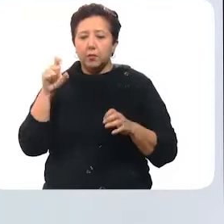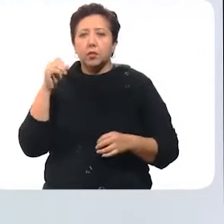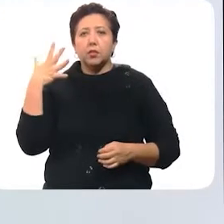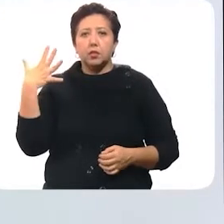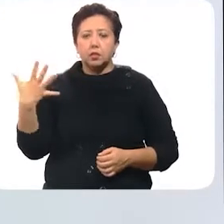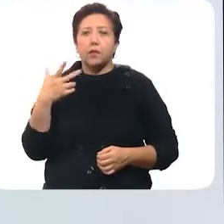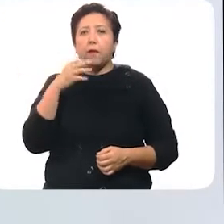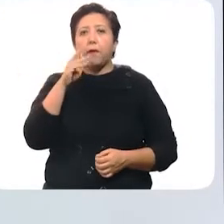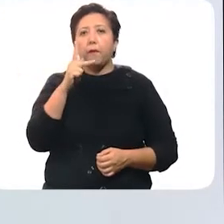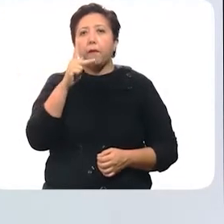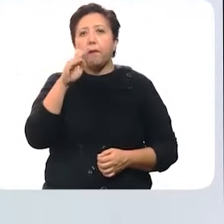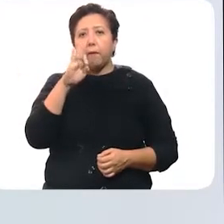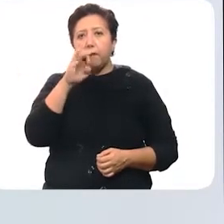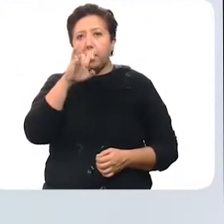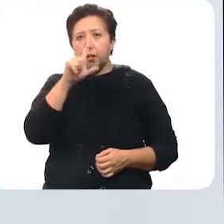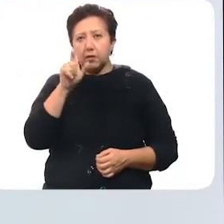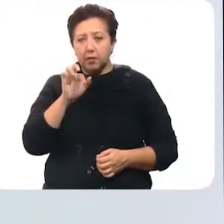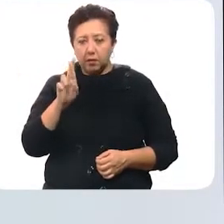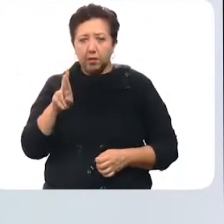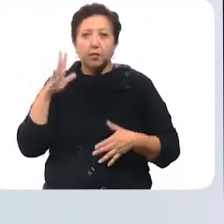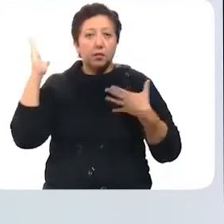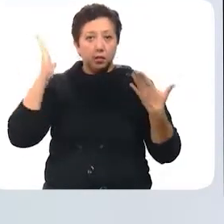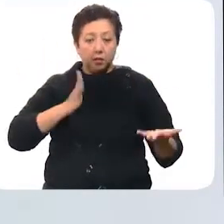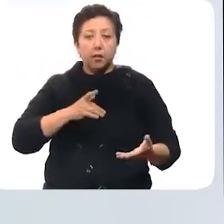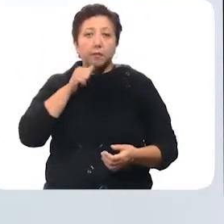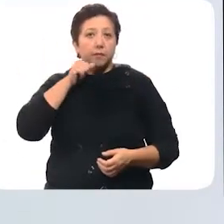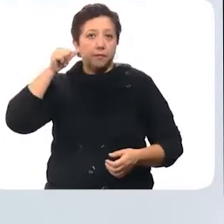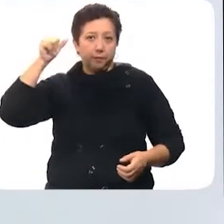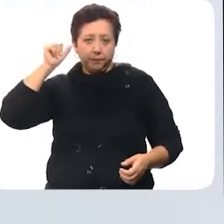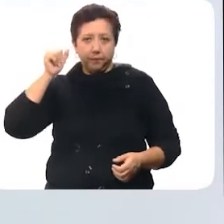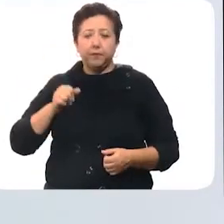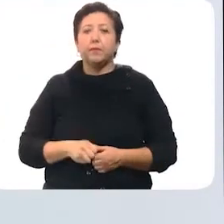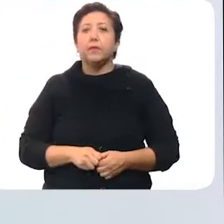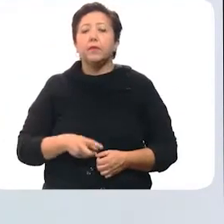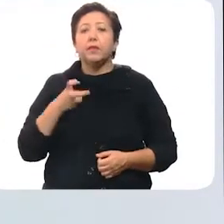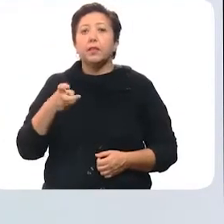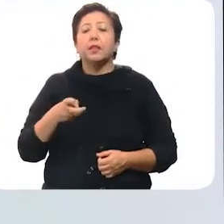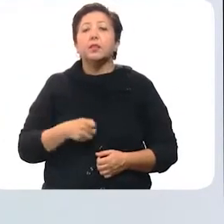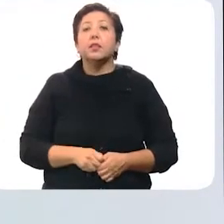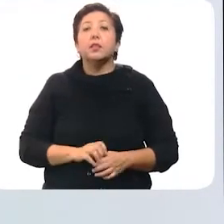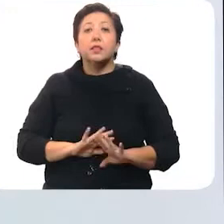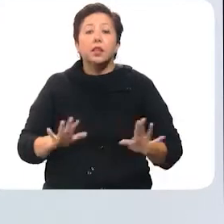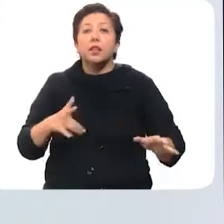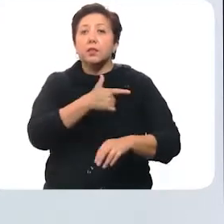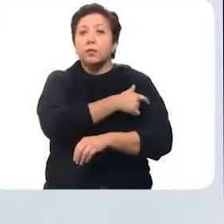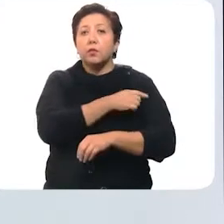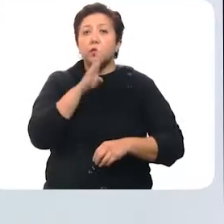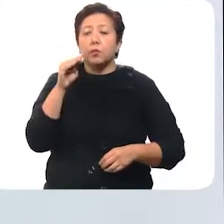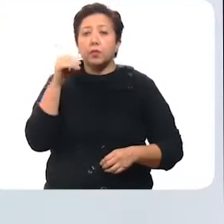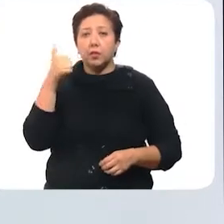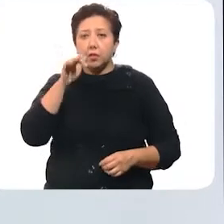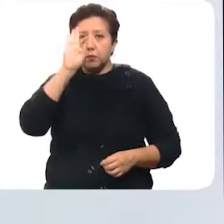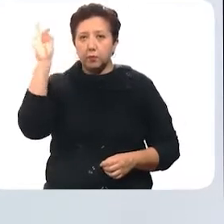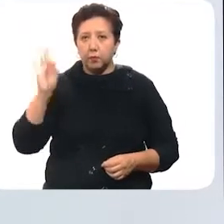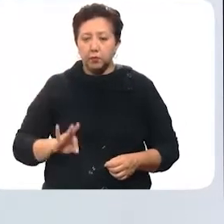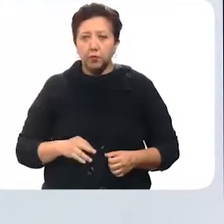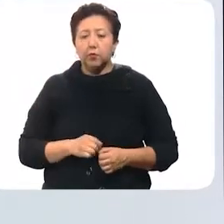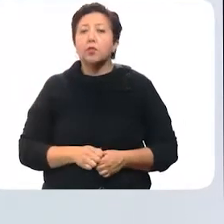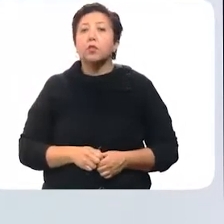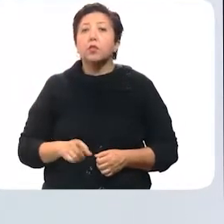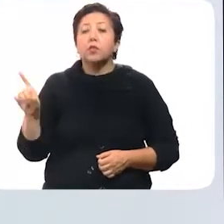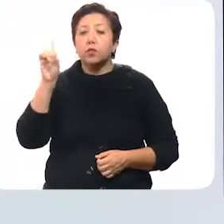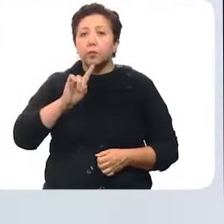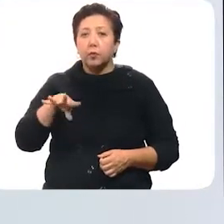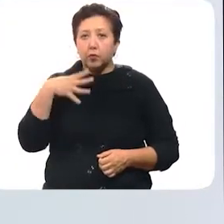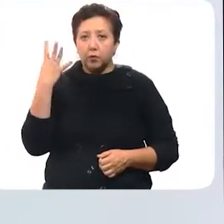de la farmacéutica Pfizer, las cuales llegaron el día de ayer. De este embarque ya se aplicó el 96%. El